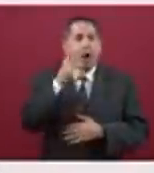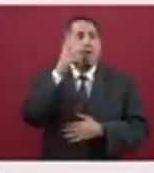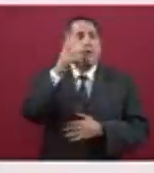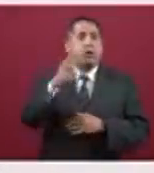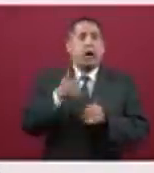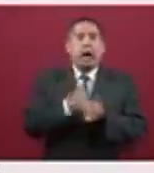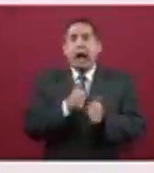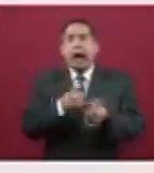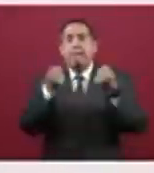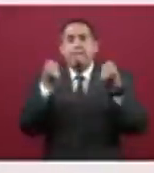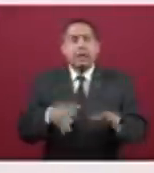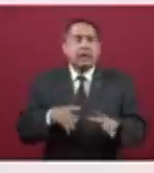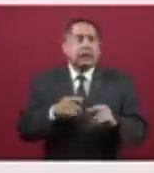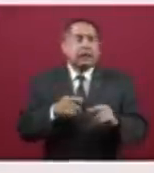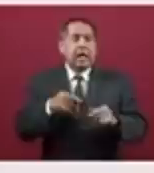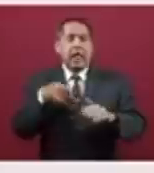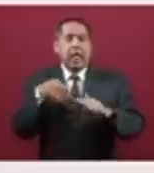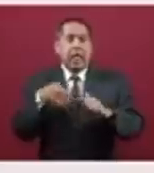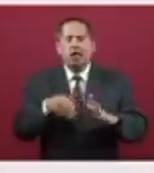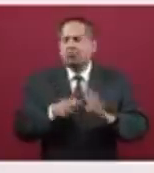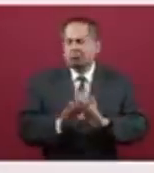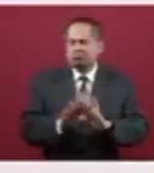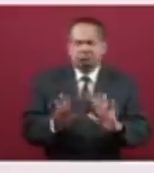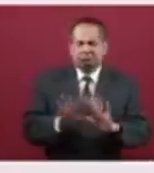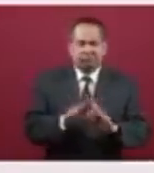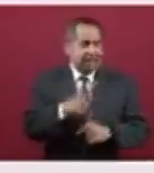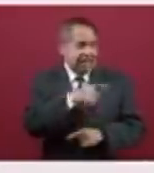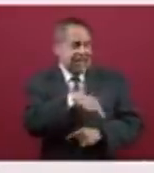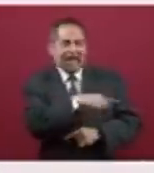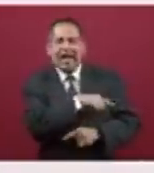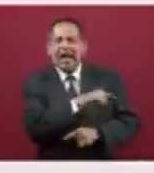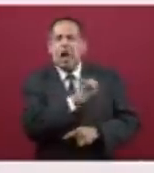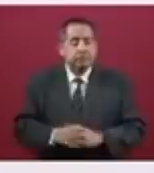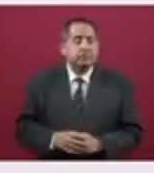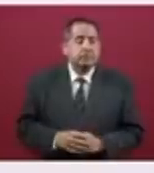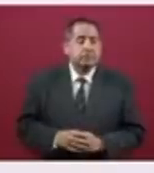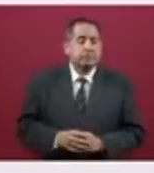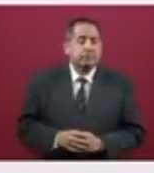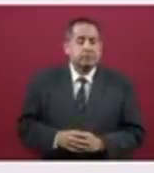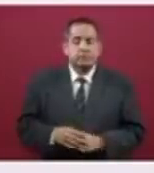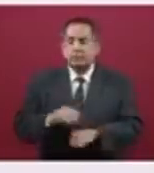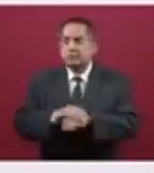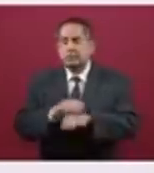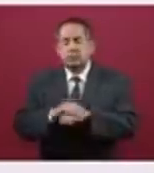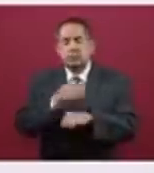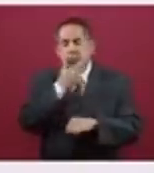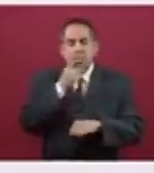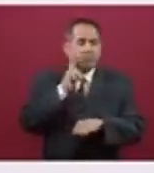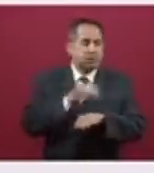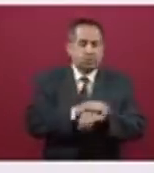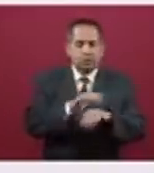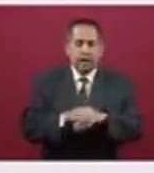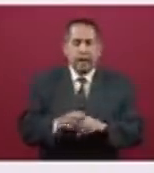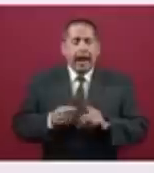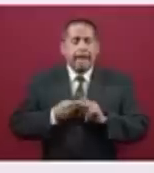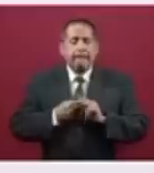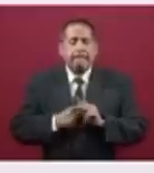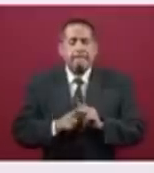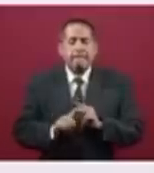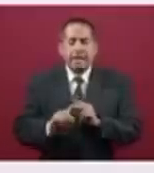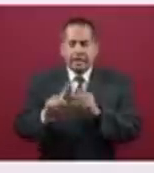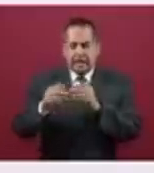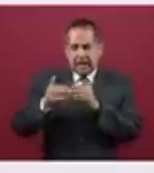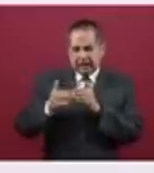Agradeció la confianza del pueblo de México y reiteró el compromiso de no fallarle. aunque todavía es el comienzo del camino hacia